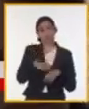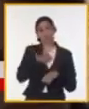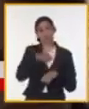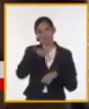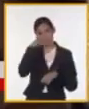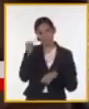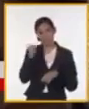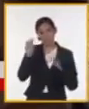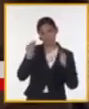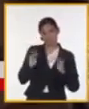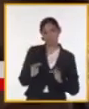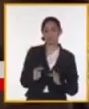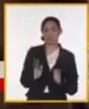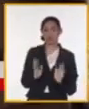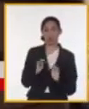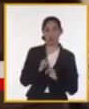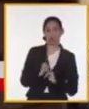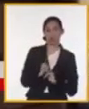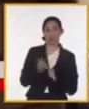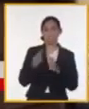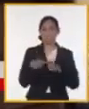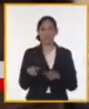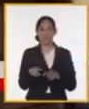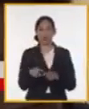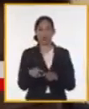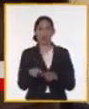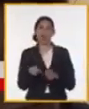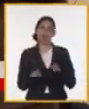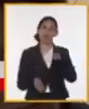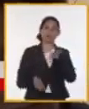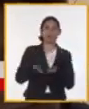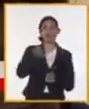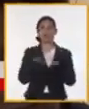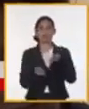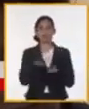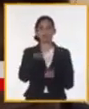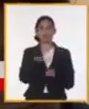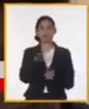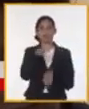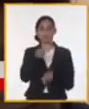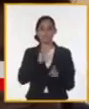tenemos más que la media de la economía. Y ahí le hemos estado dirigiendo